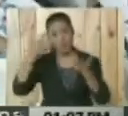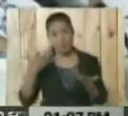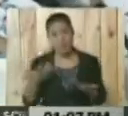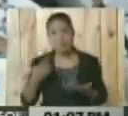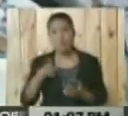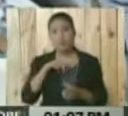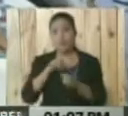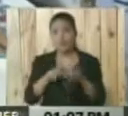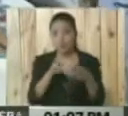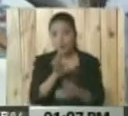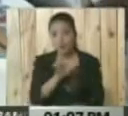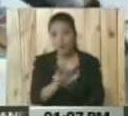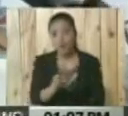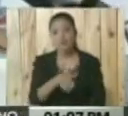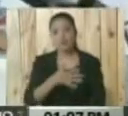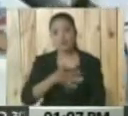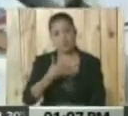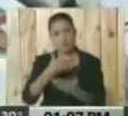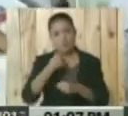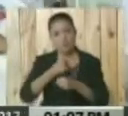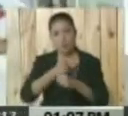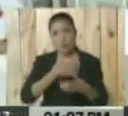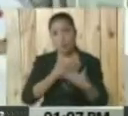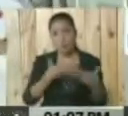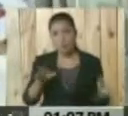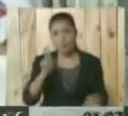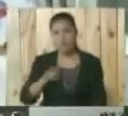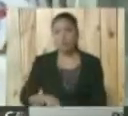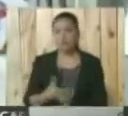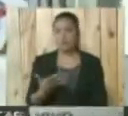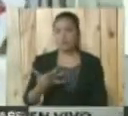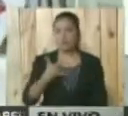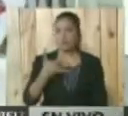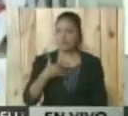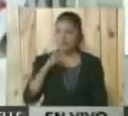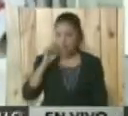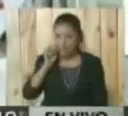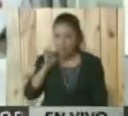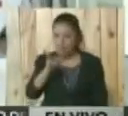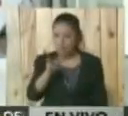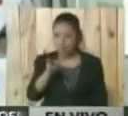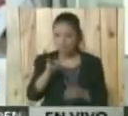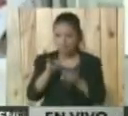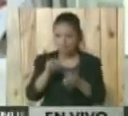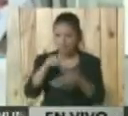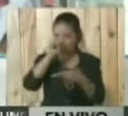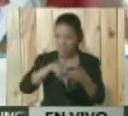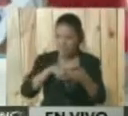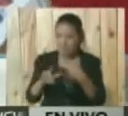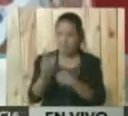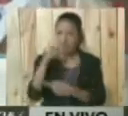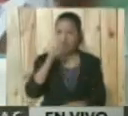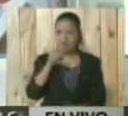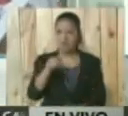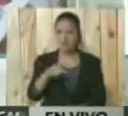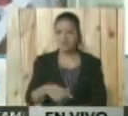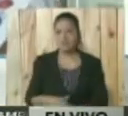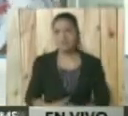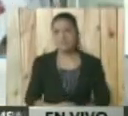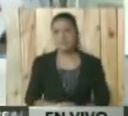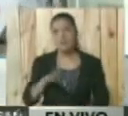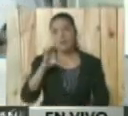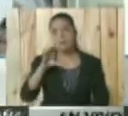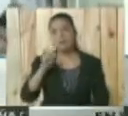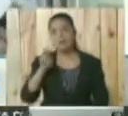milito en el PSV, yo soy servidor público también, y te podrás imaginar lo que significó para mí verme que mi firma aparecía como no validada por el